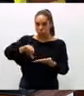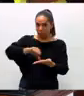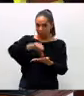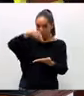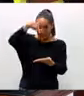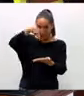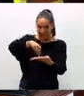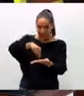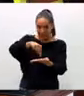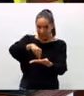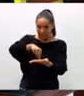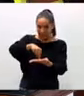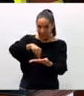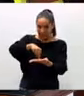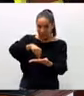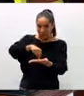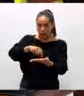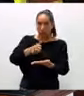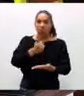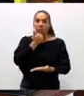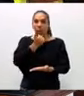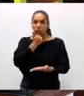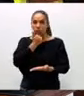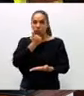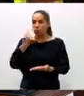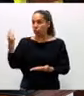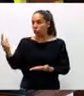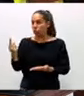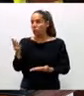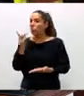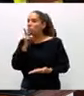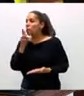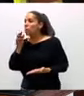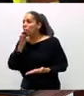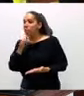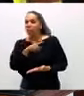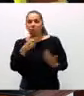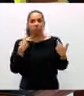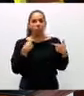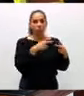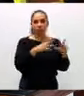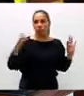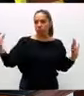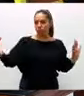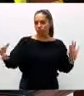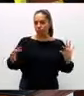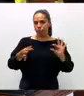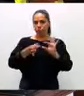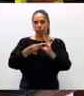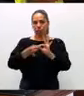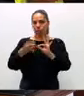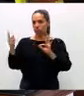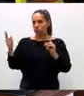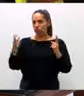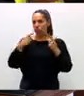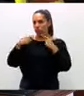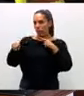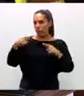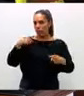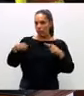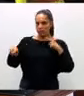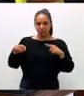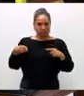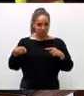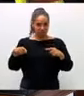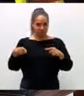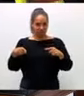podemos apenas crear las condiciones para el diálogo. Entonces, bueno, todo esto, este preámbulo para decir